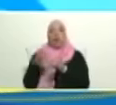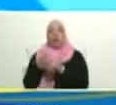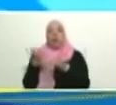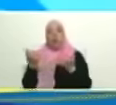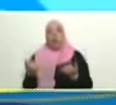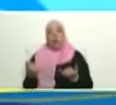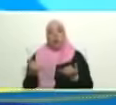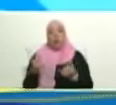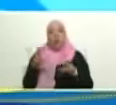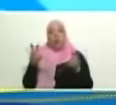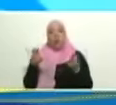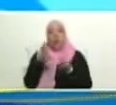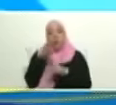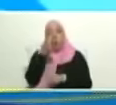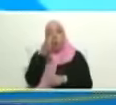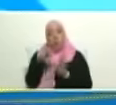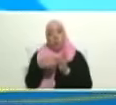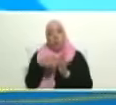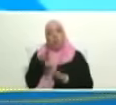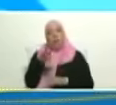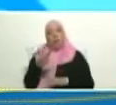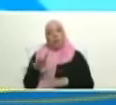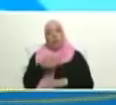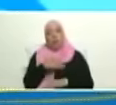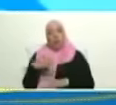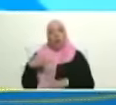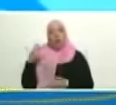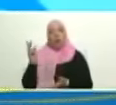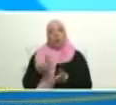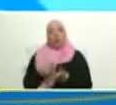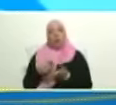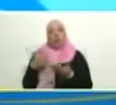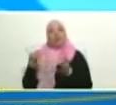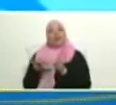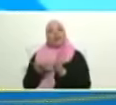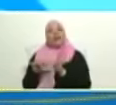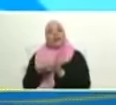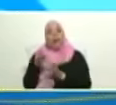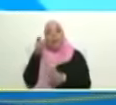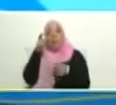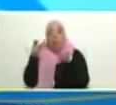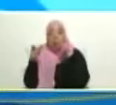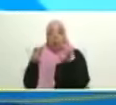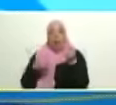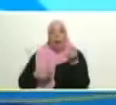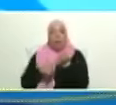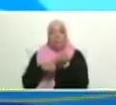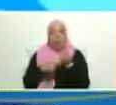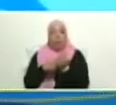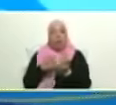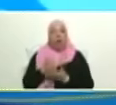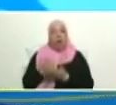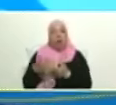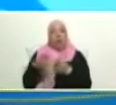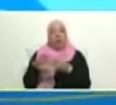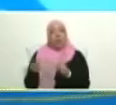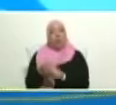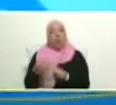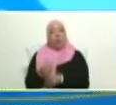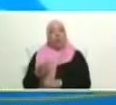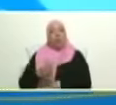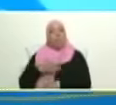Ahora que empieza el nuevo año 2024, yo quiero estar al lado, vigilante, apoyando, ayudando en todo lo que se